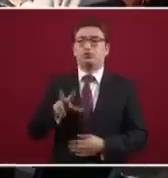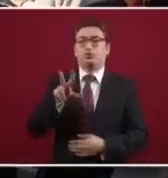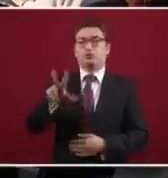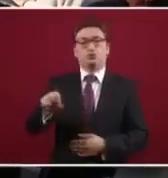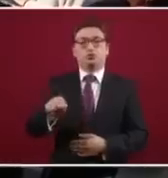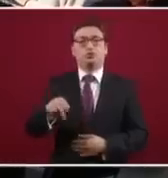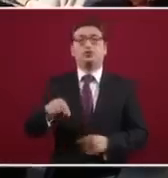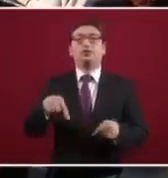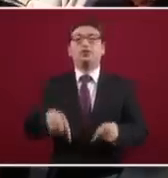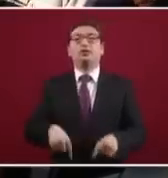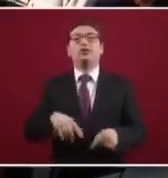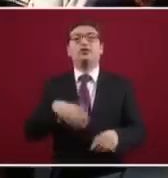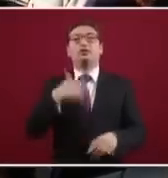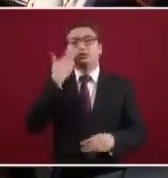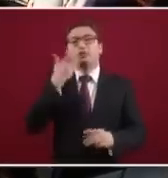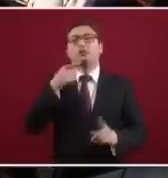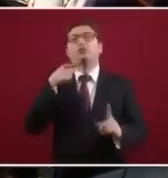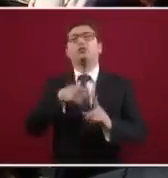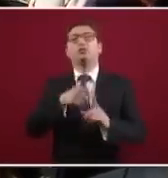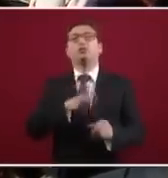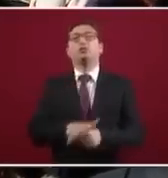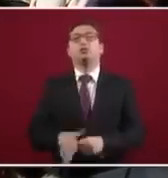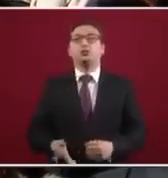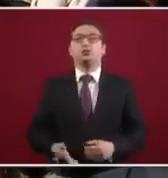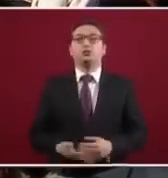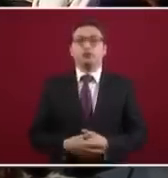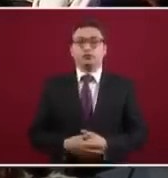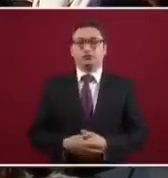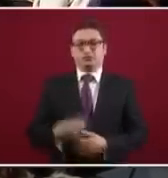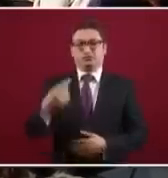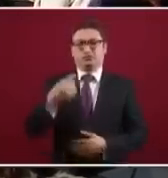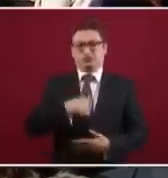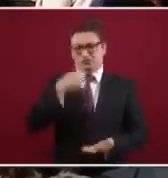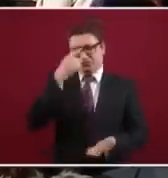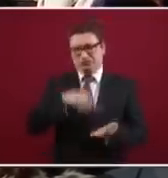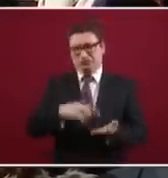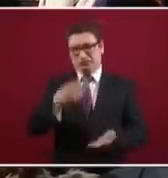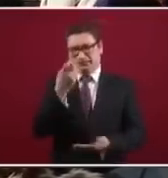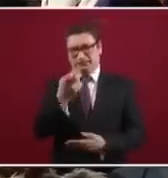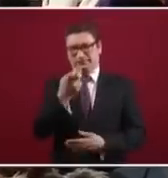aquí lo que se está buscando, y yo creo que eso fue